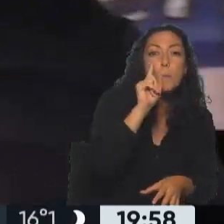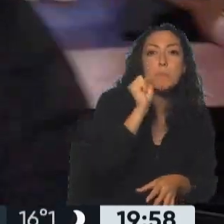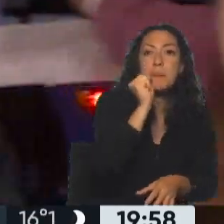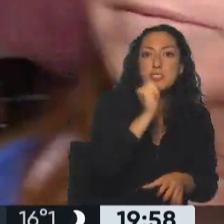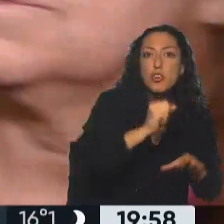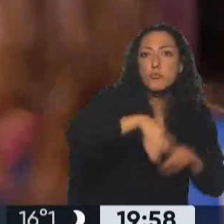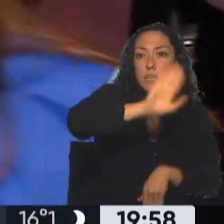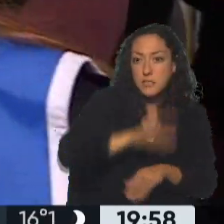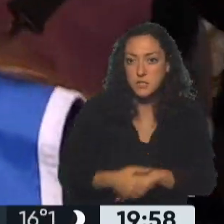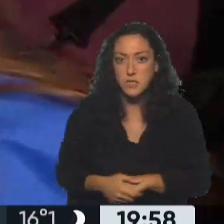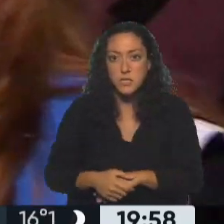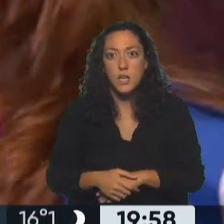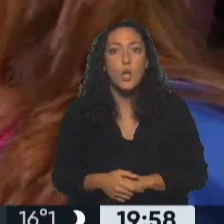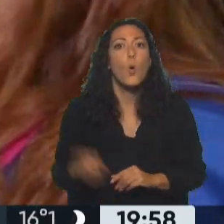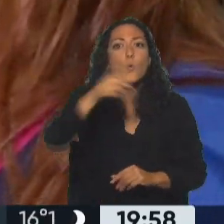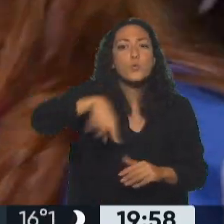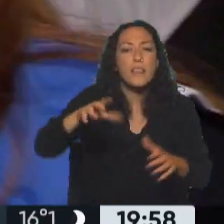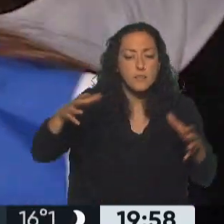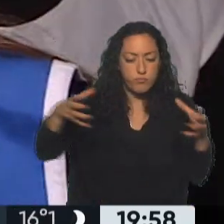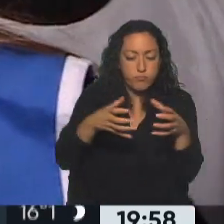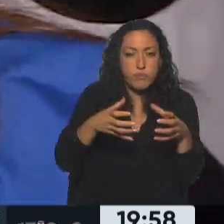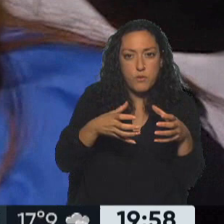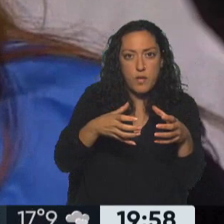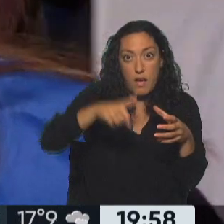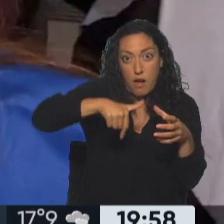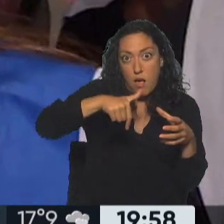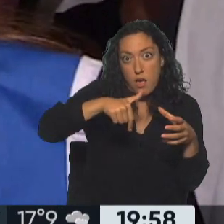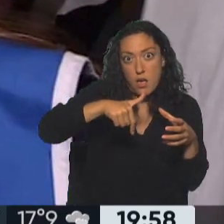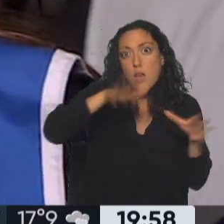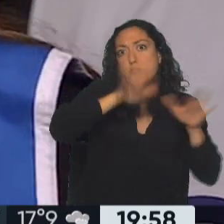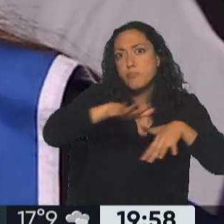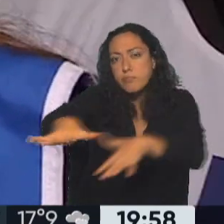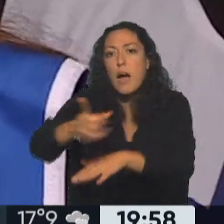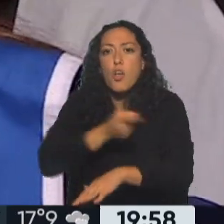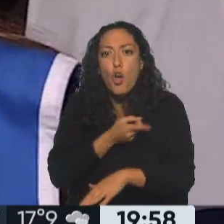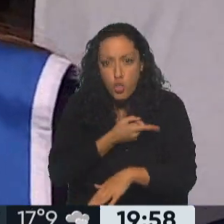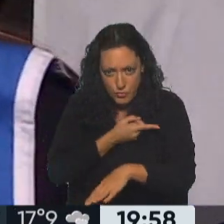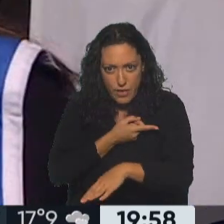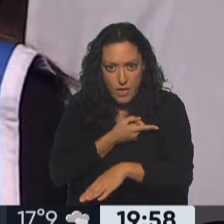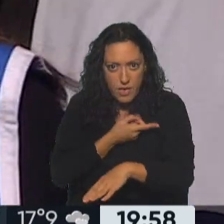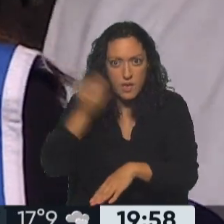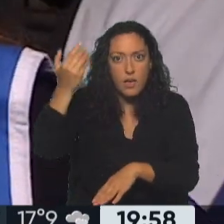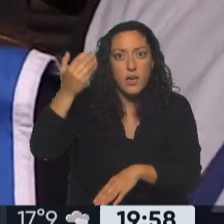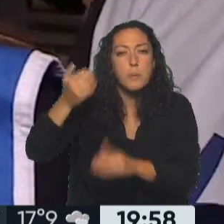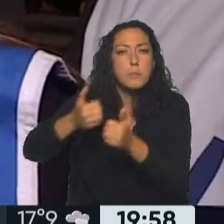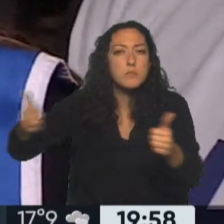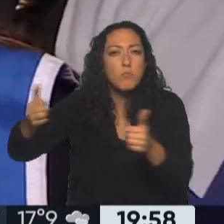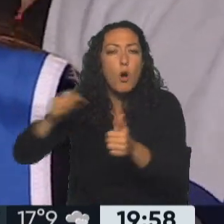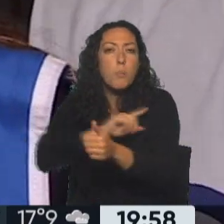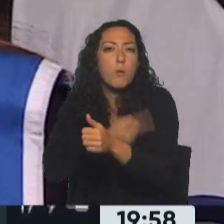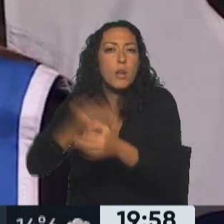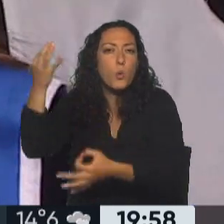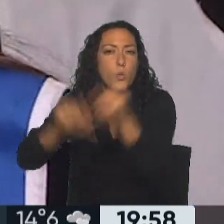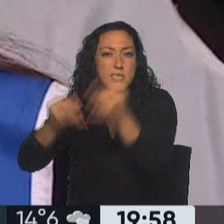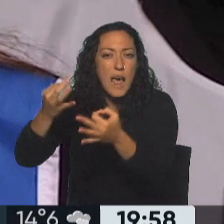Están concentrados aquí, pero ¿se van a trasladar a dónde? Nos vamos a trasladar donde están los expedientes, en la calle, en el Poder Judicial, donde